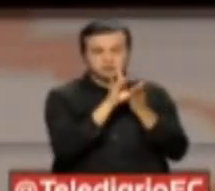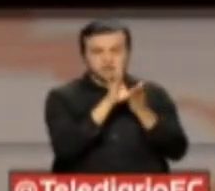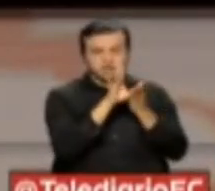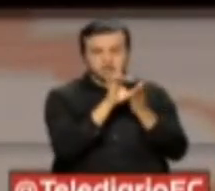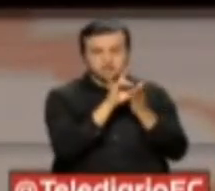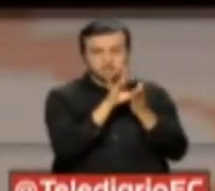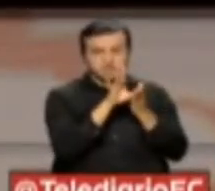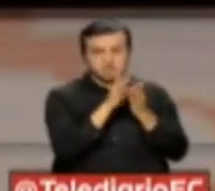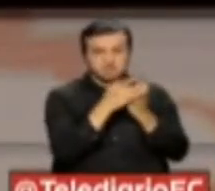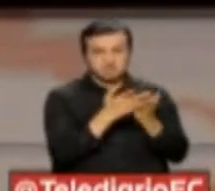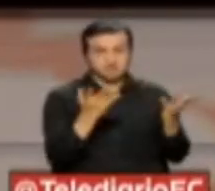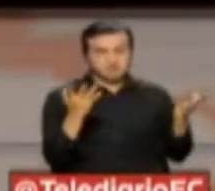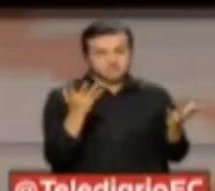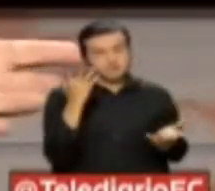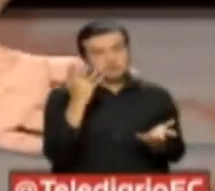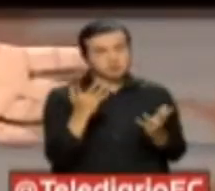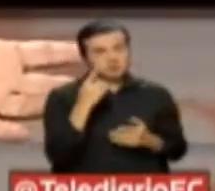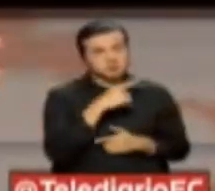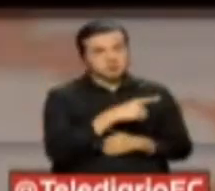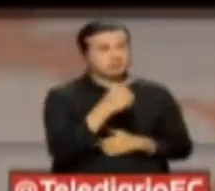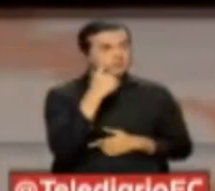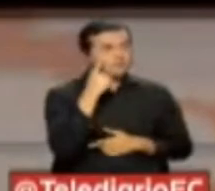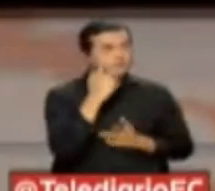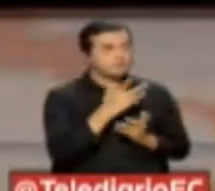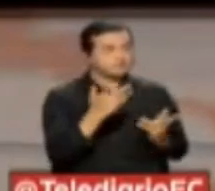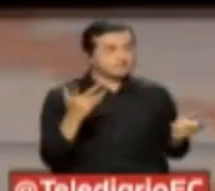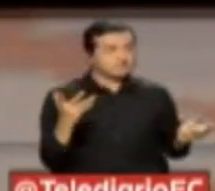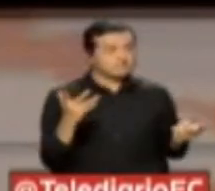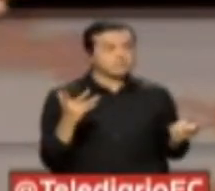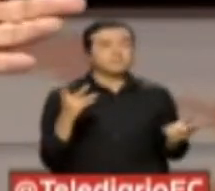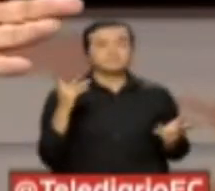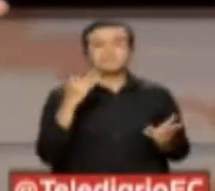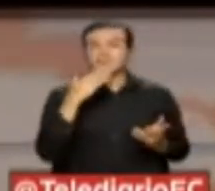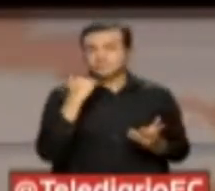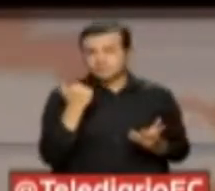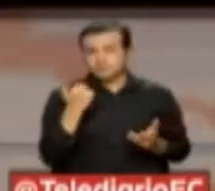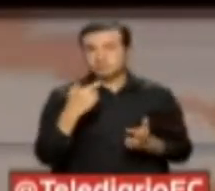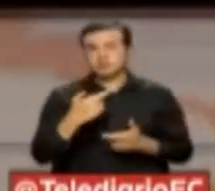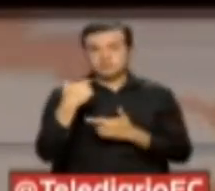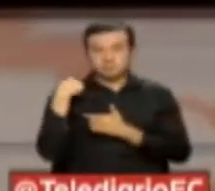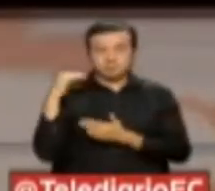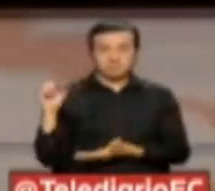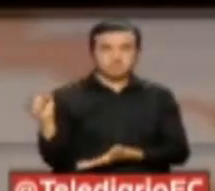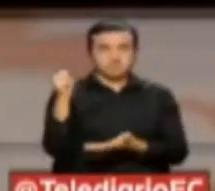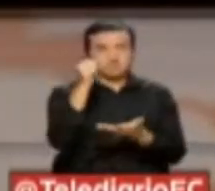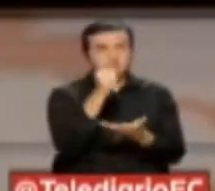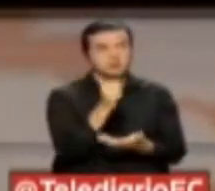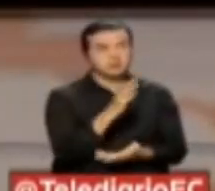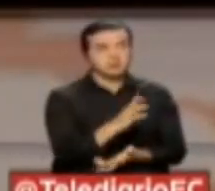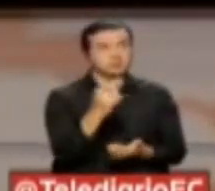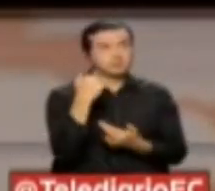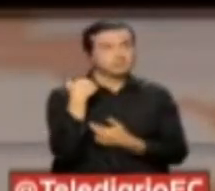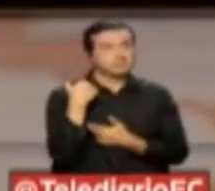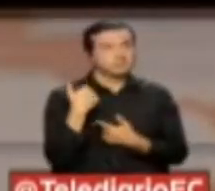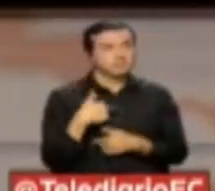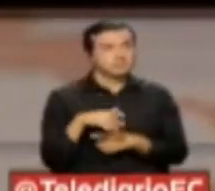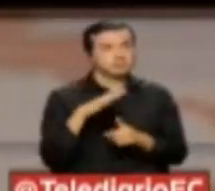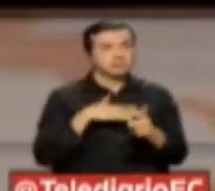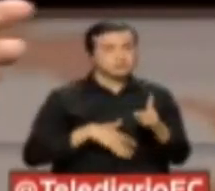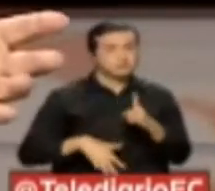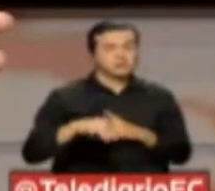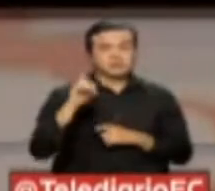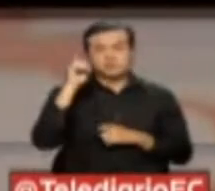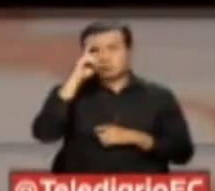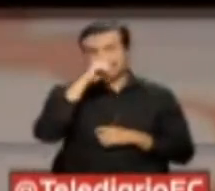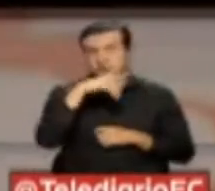de comunicación es muy posible que eso suceda entonces es mejor nombrar un encargado que me imagino ante el escenario de que